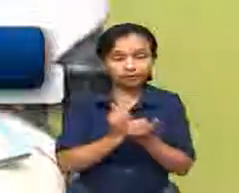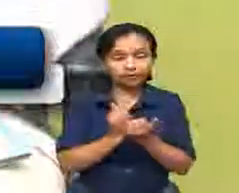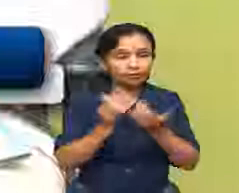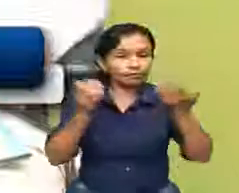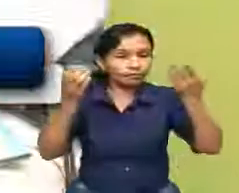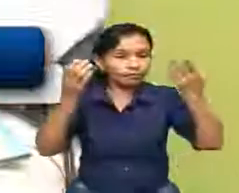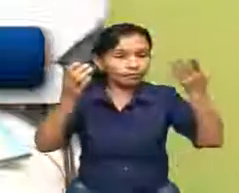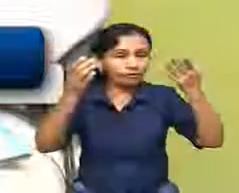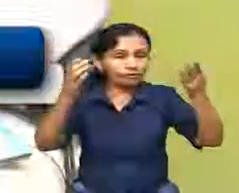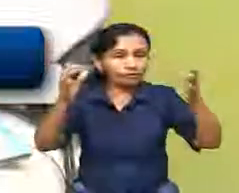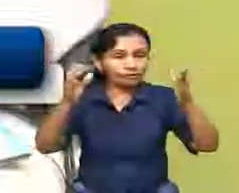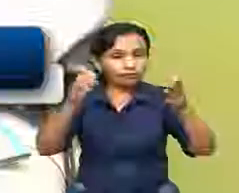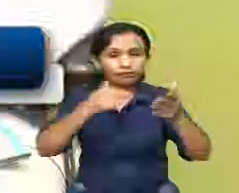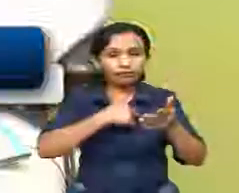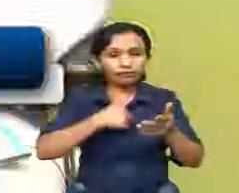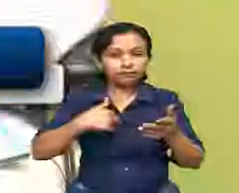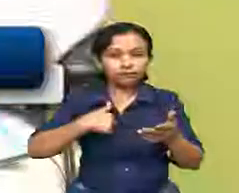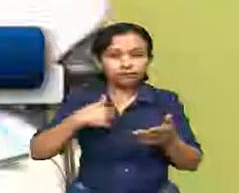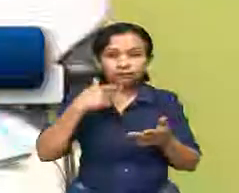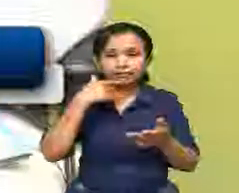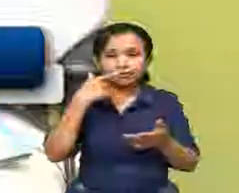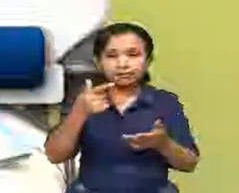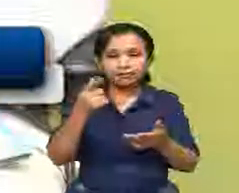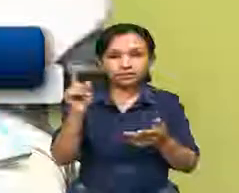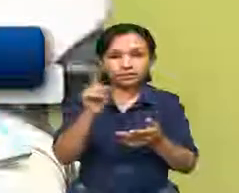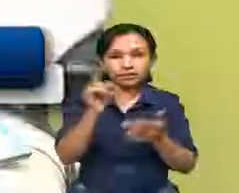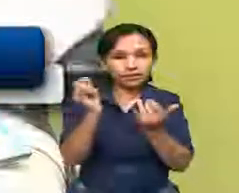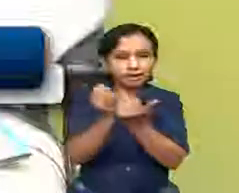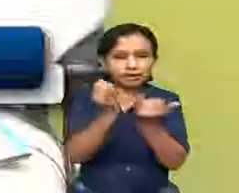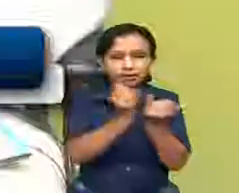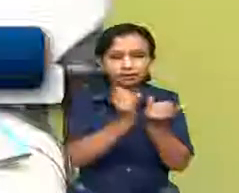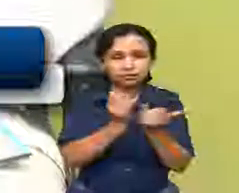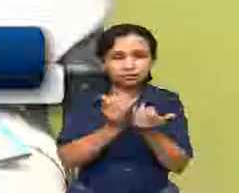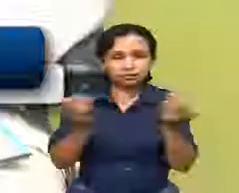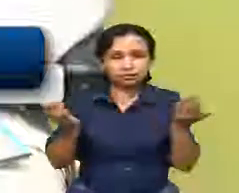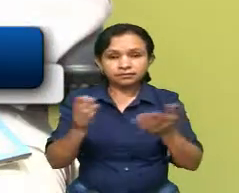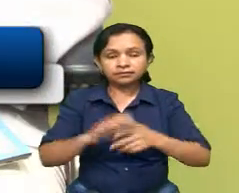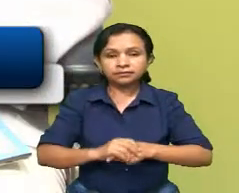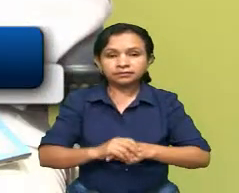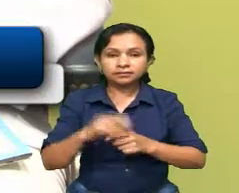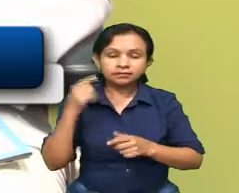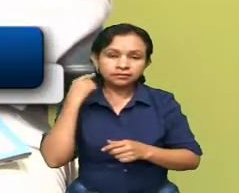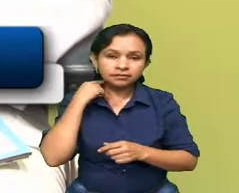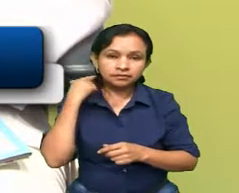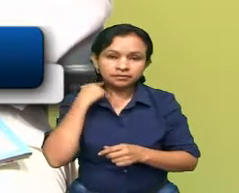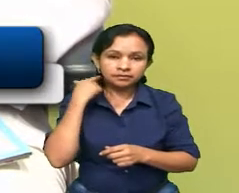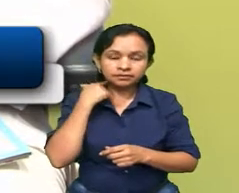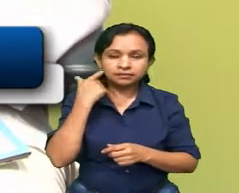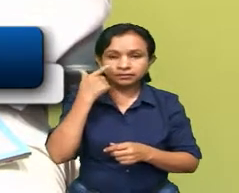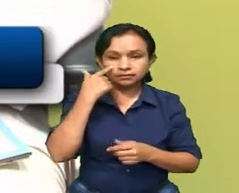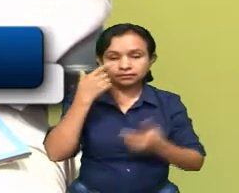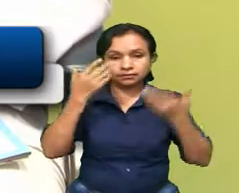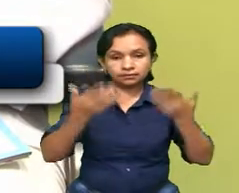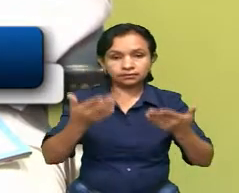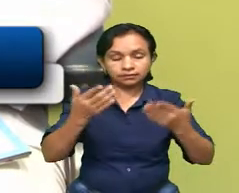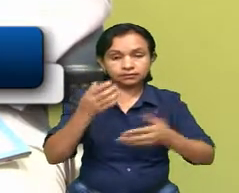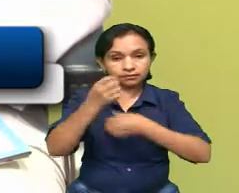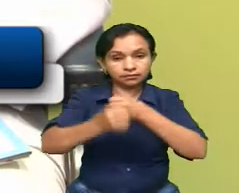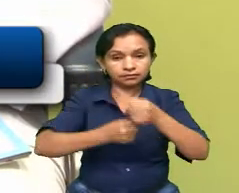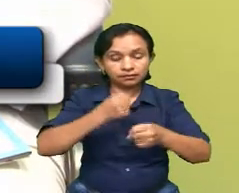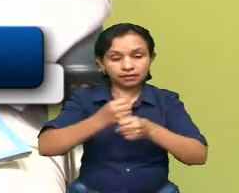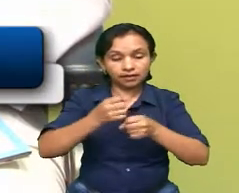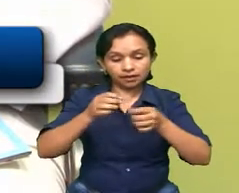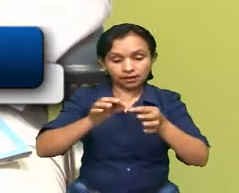o qué factores interfieren para que no sea igual el consumo de calorías? Siempre tenemos peso, edad y talla, ¿verdad?